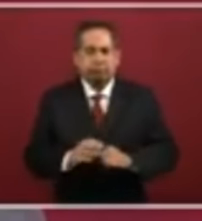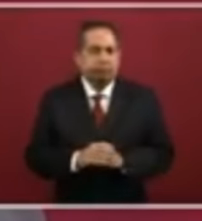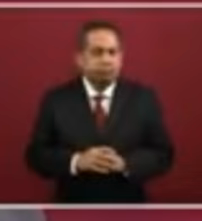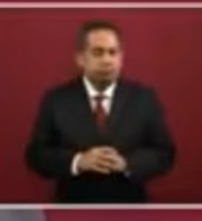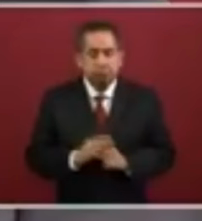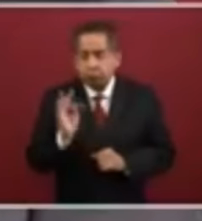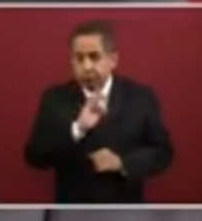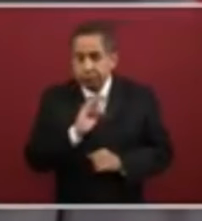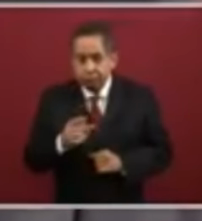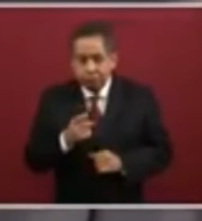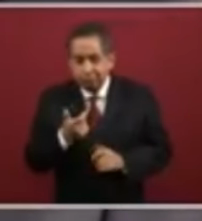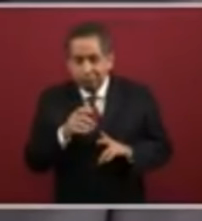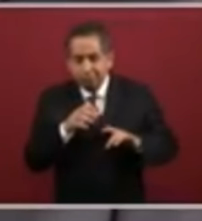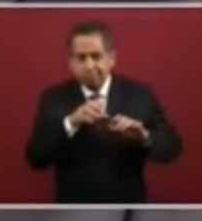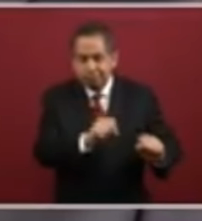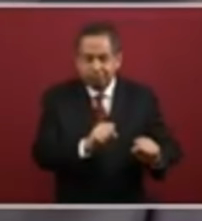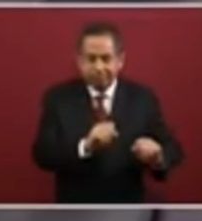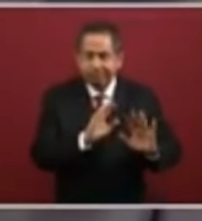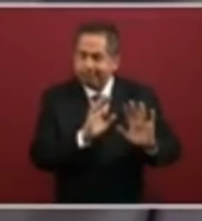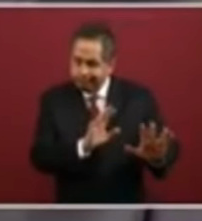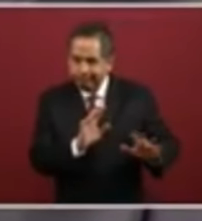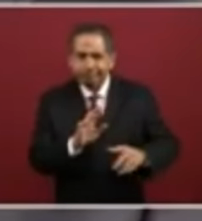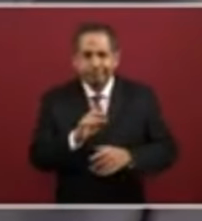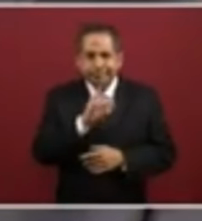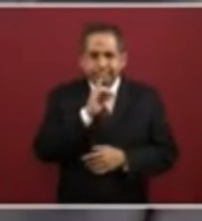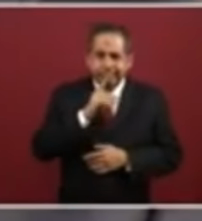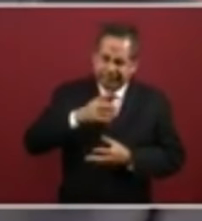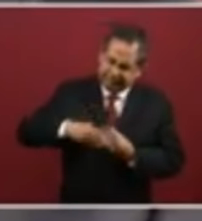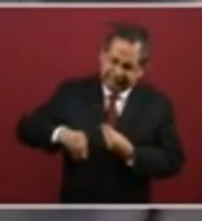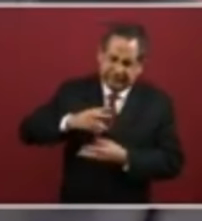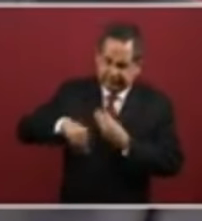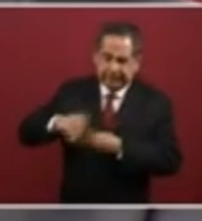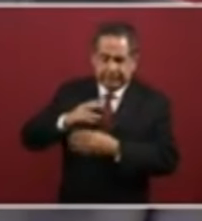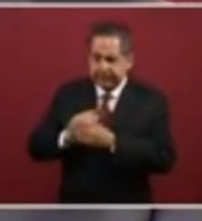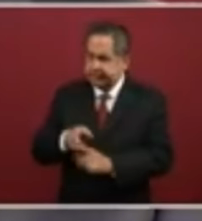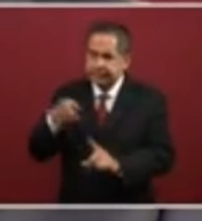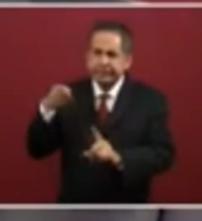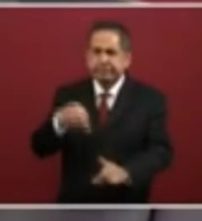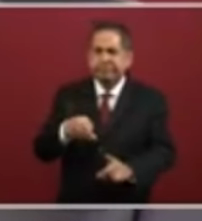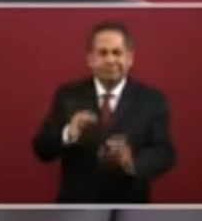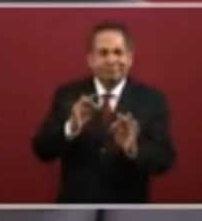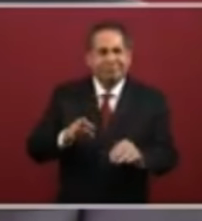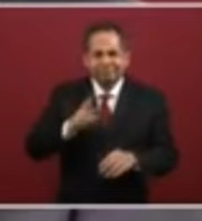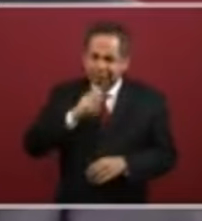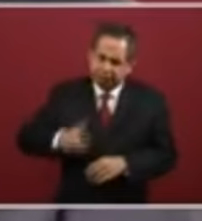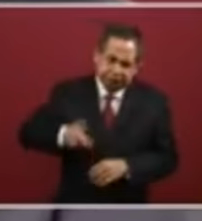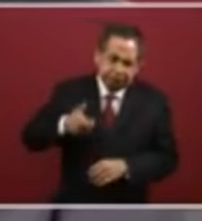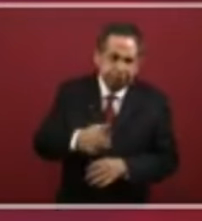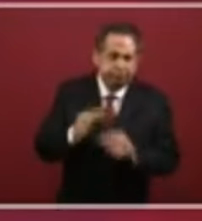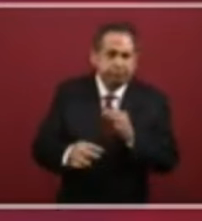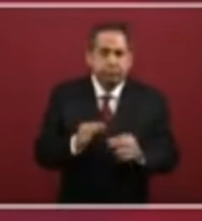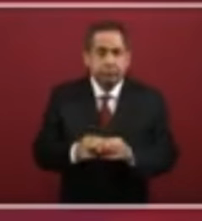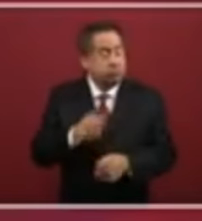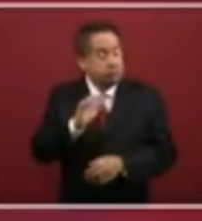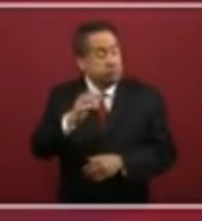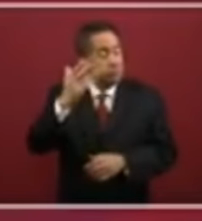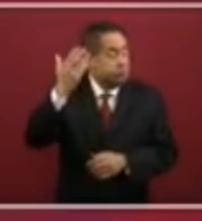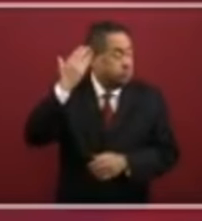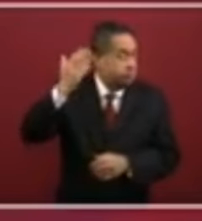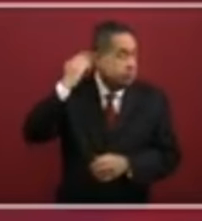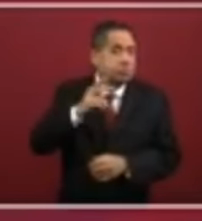ajusta, se hace de manera directa. Así era antes en Pemex.